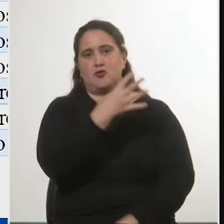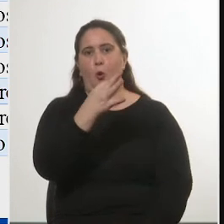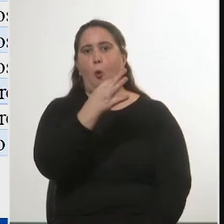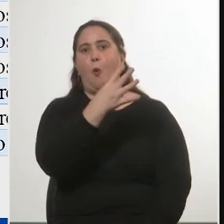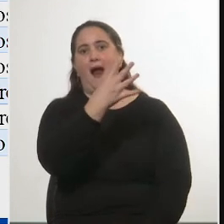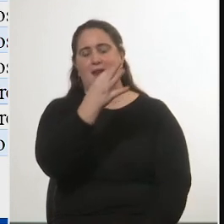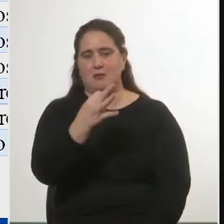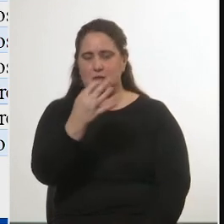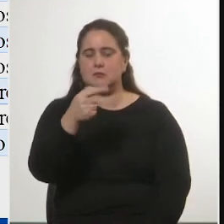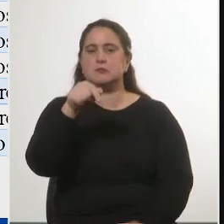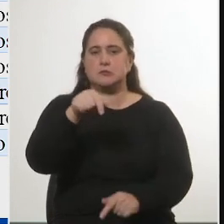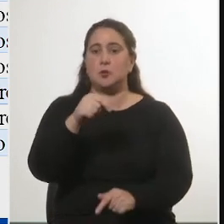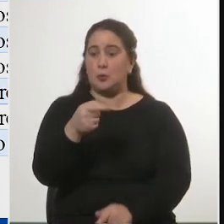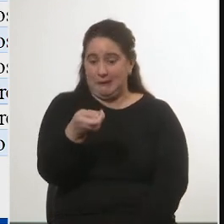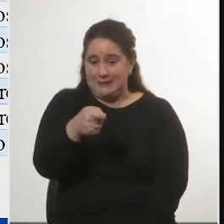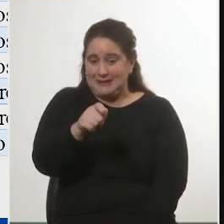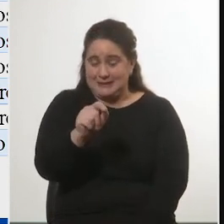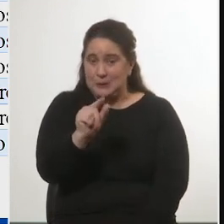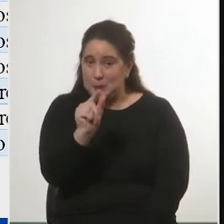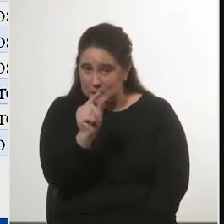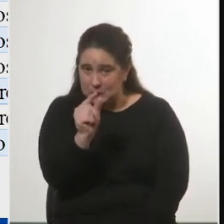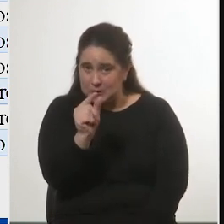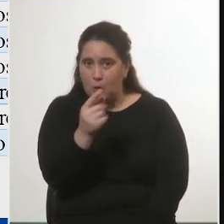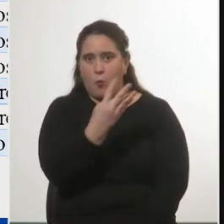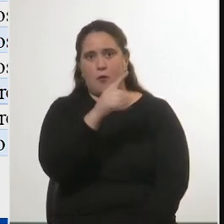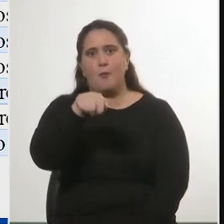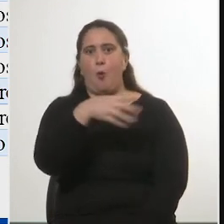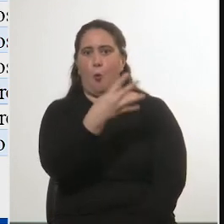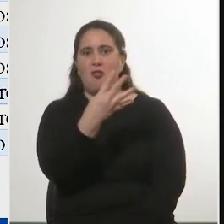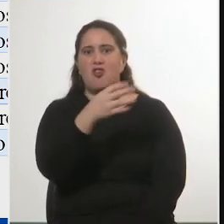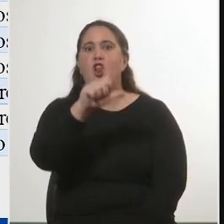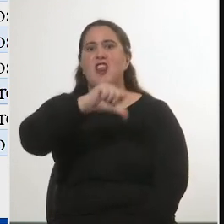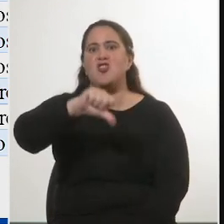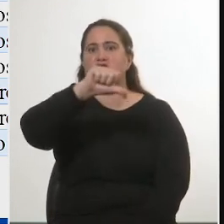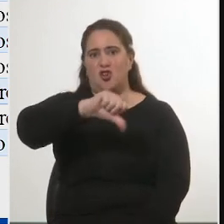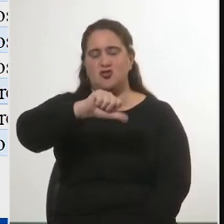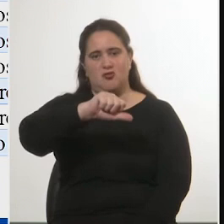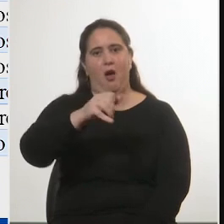440 miligramos. Una cucharadita de sal, 4,4 litros.